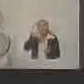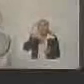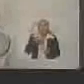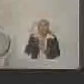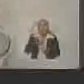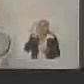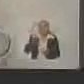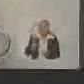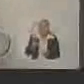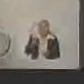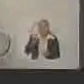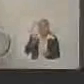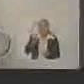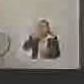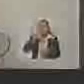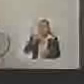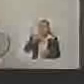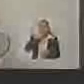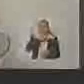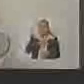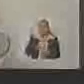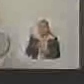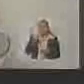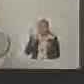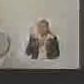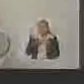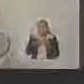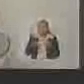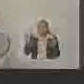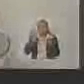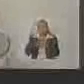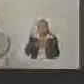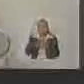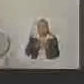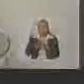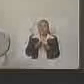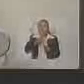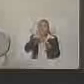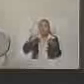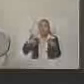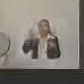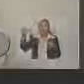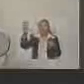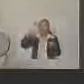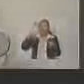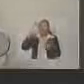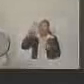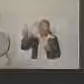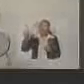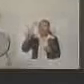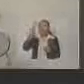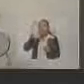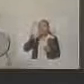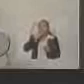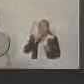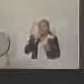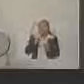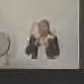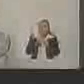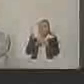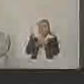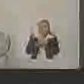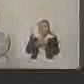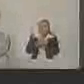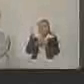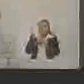es importante que todas las denuncias se les dé un seguimiento, no solamente por parte de la Contraloría, sino